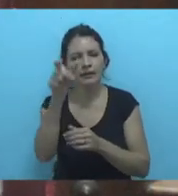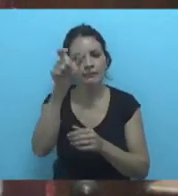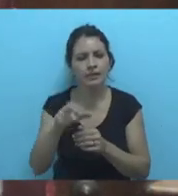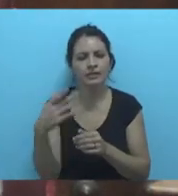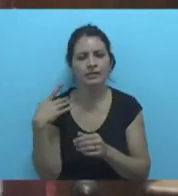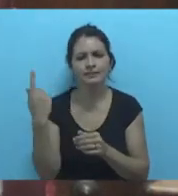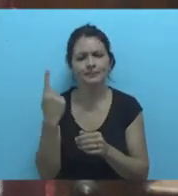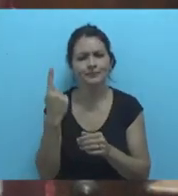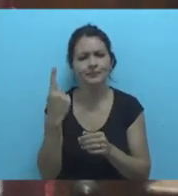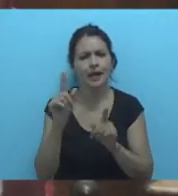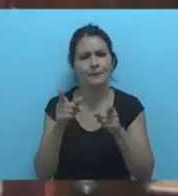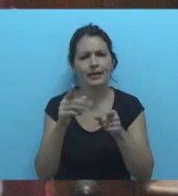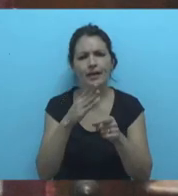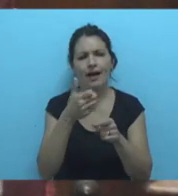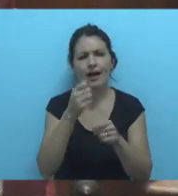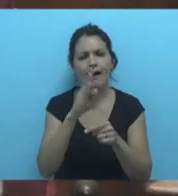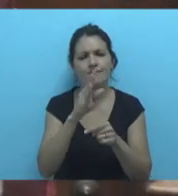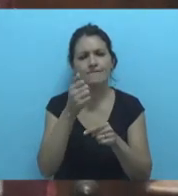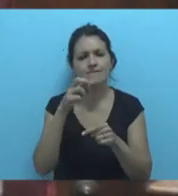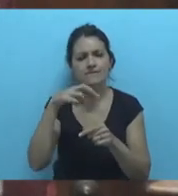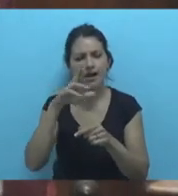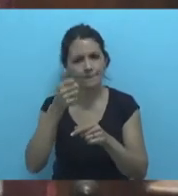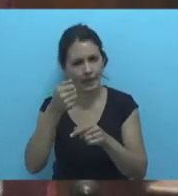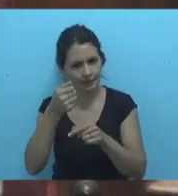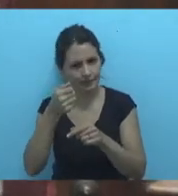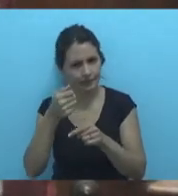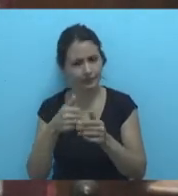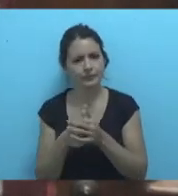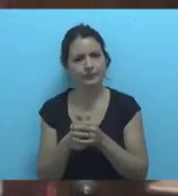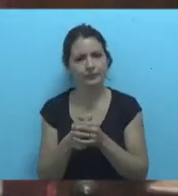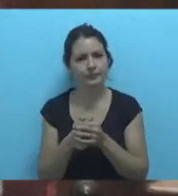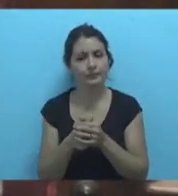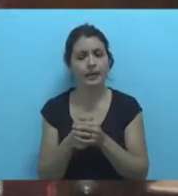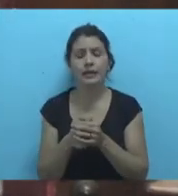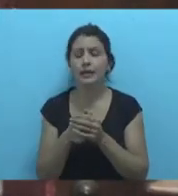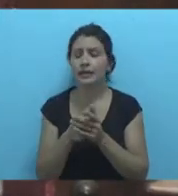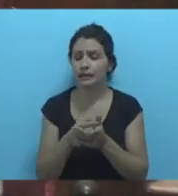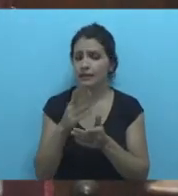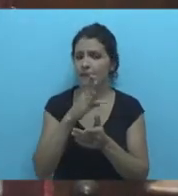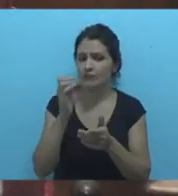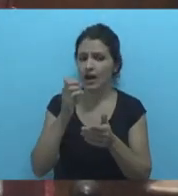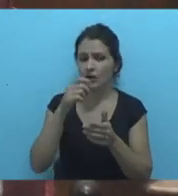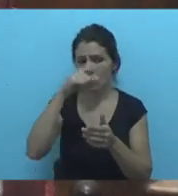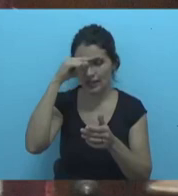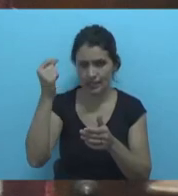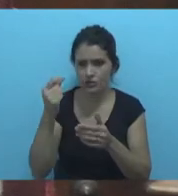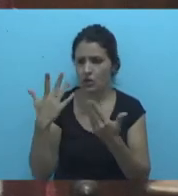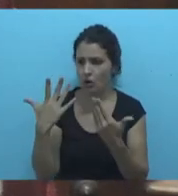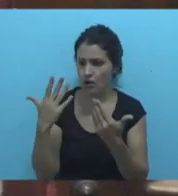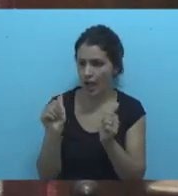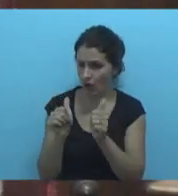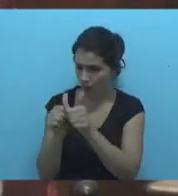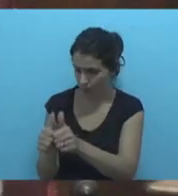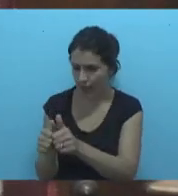que la posición que el Banco de la Nación Argentina sostiene, que es de acompañar la propuesta de los acreedores granarios, está